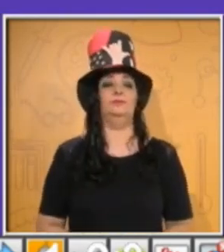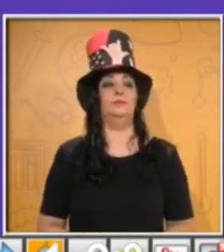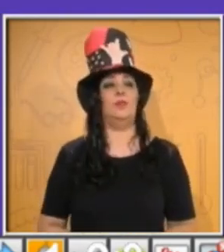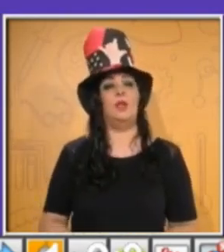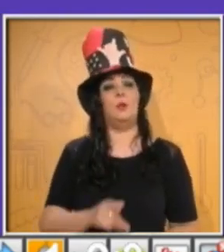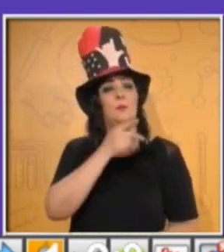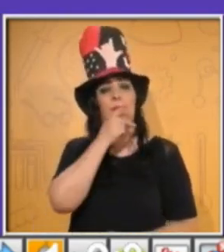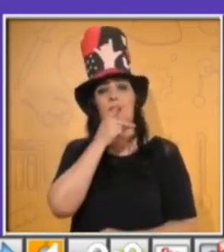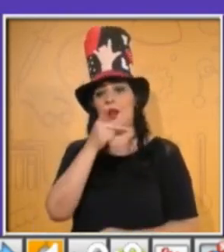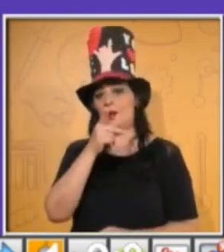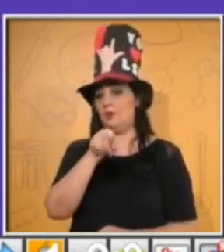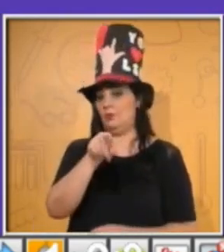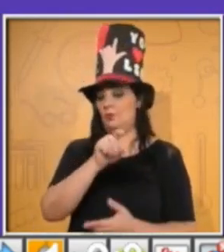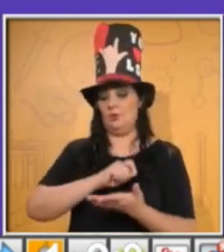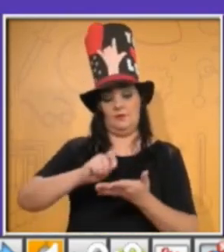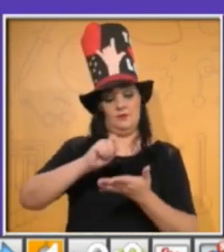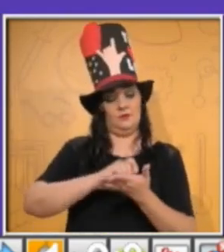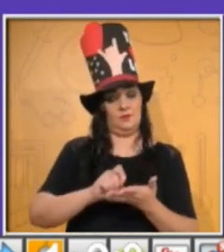Concepto que ya debe estar registrado.